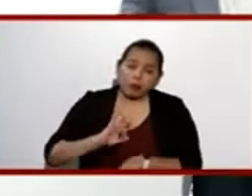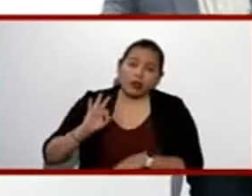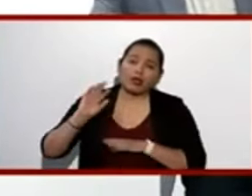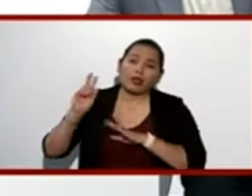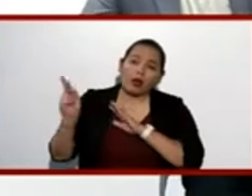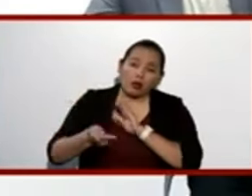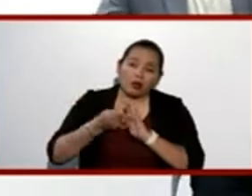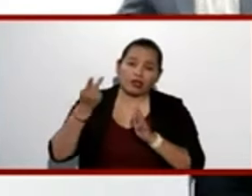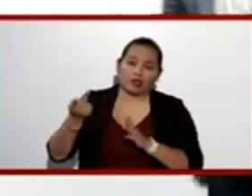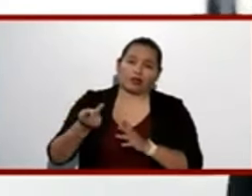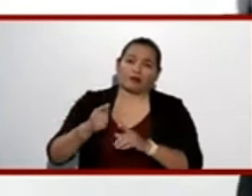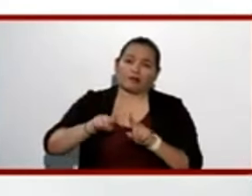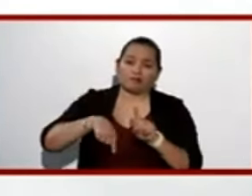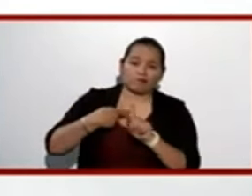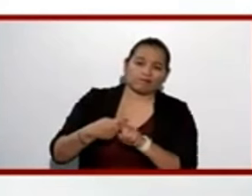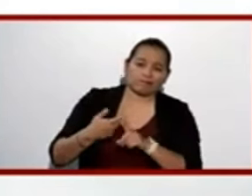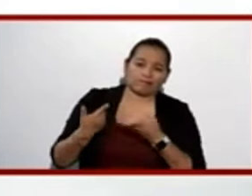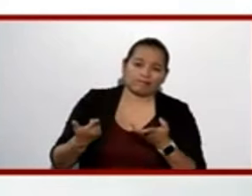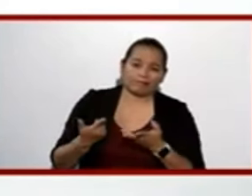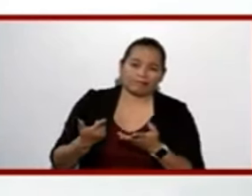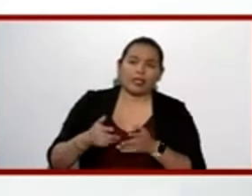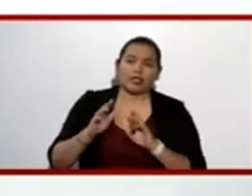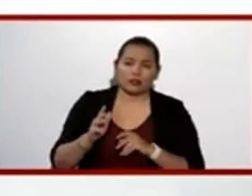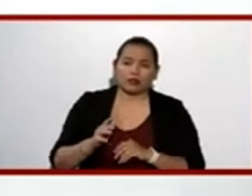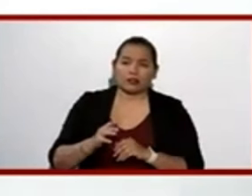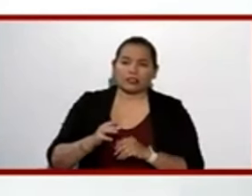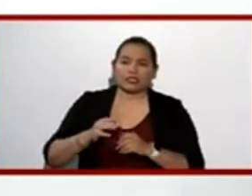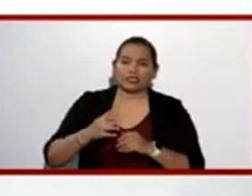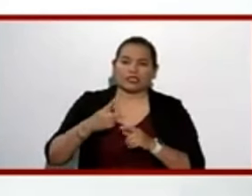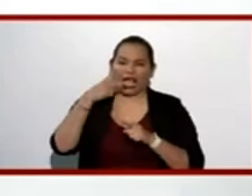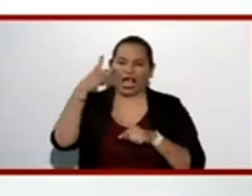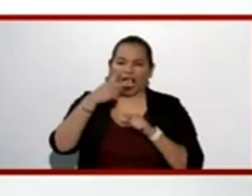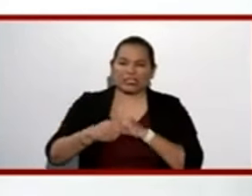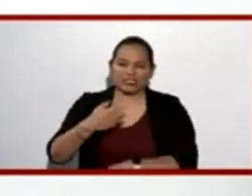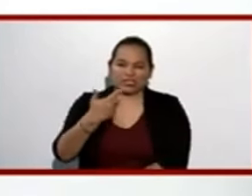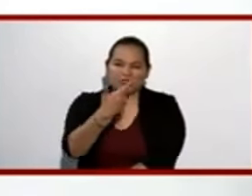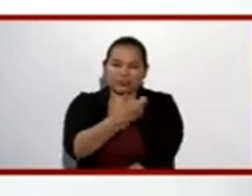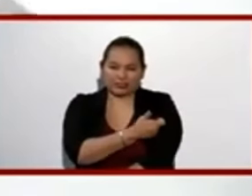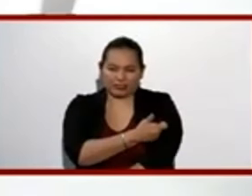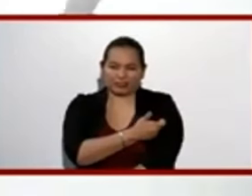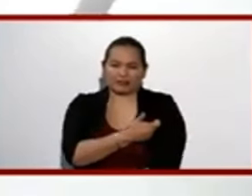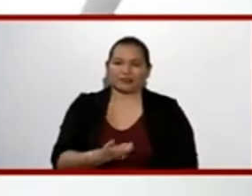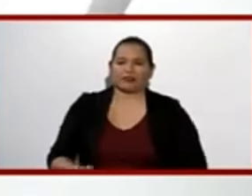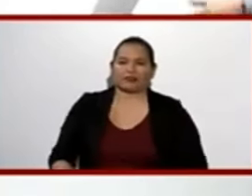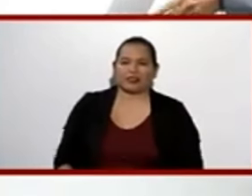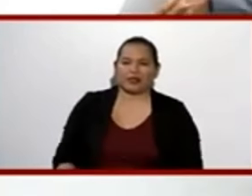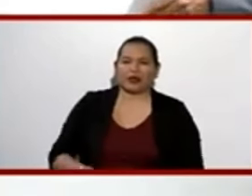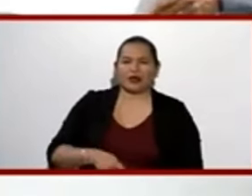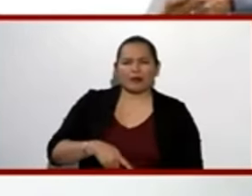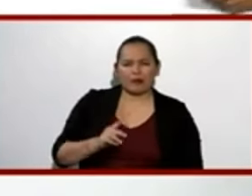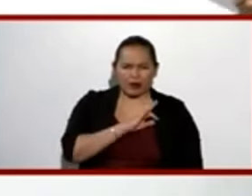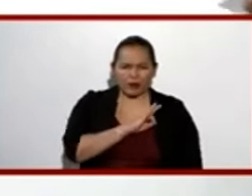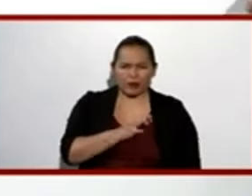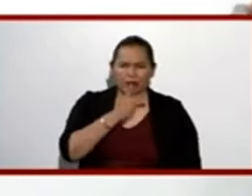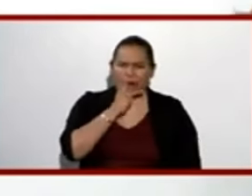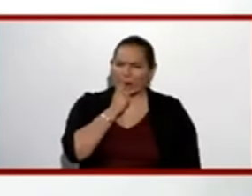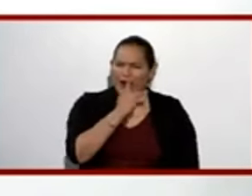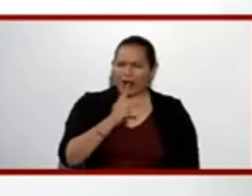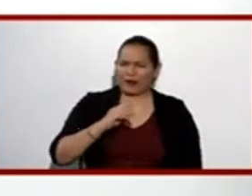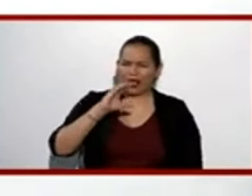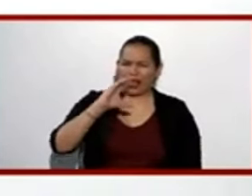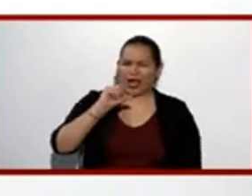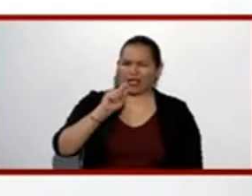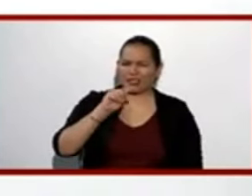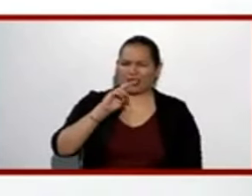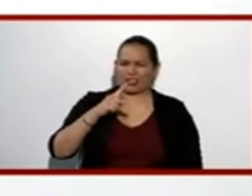sexual. Entonces, castración química. No, vamos a decirle castración para que se espanten un poquito, porque si no